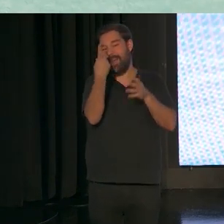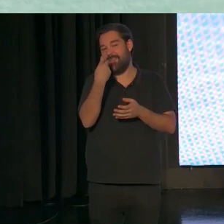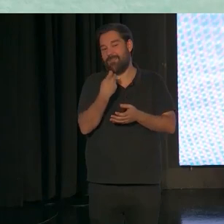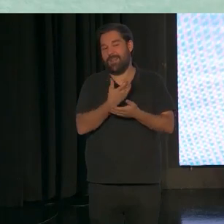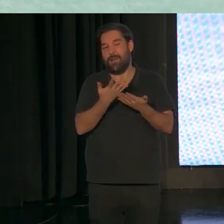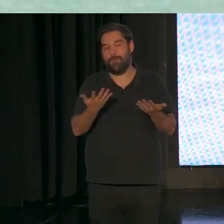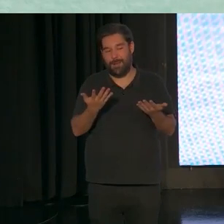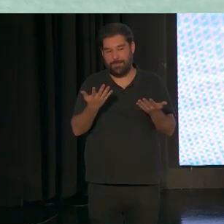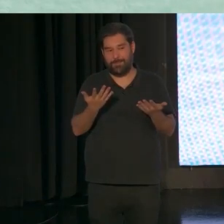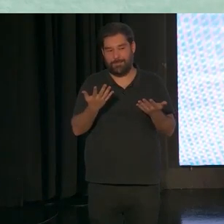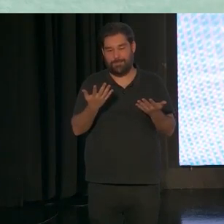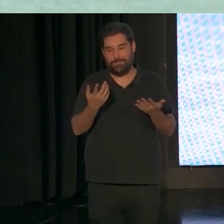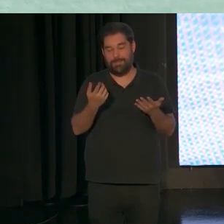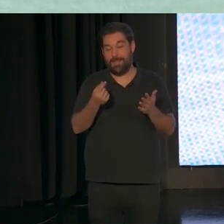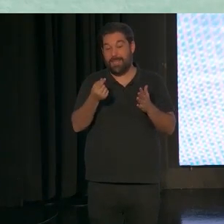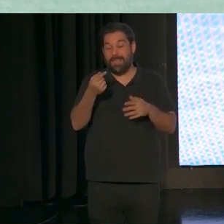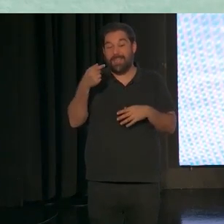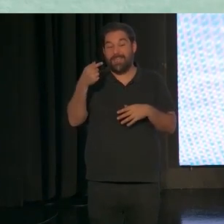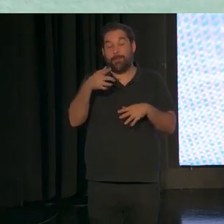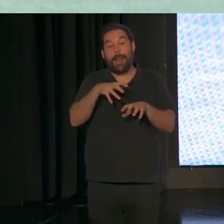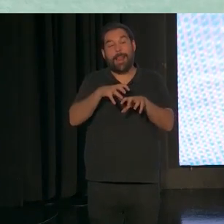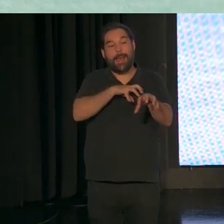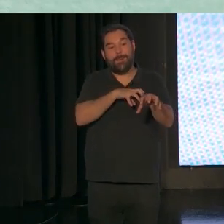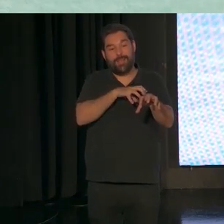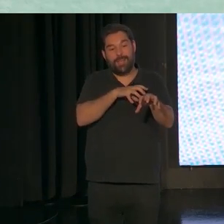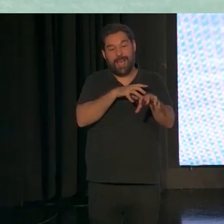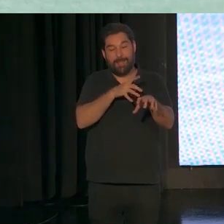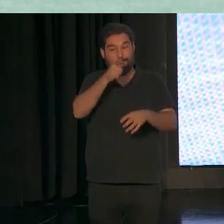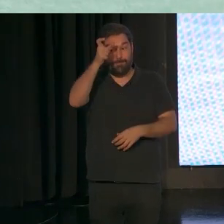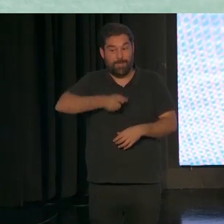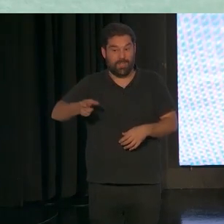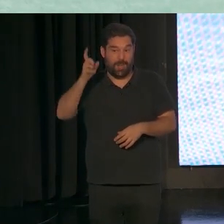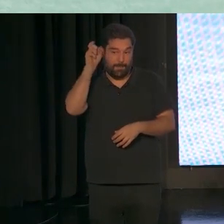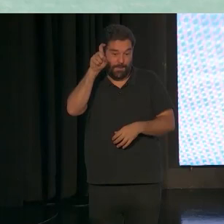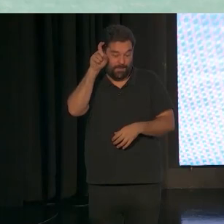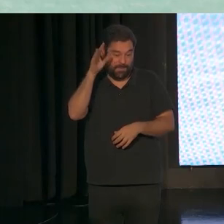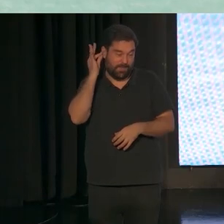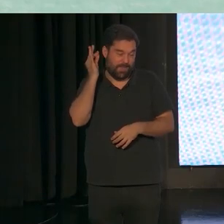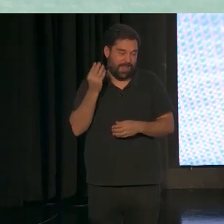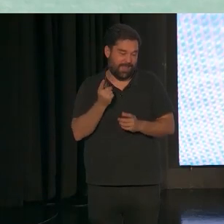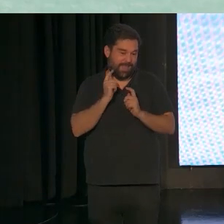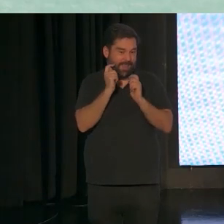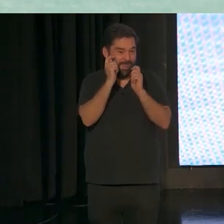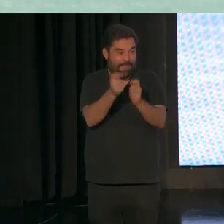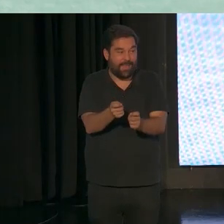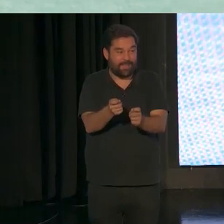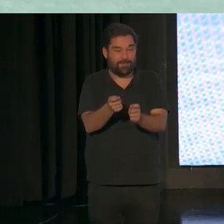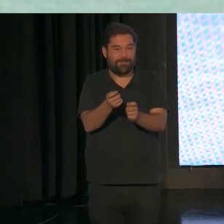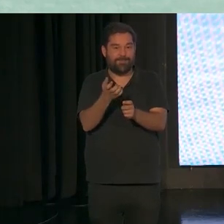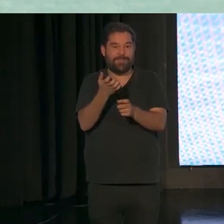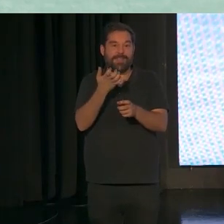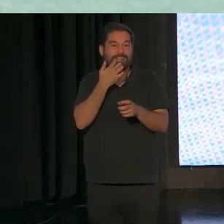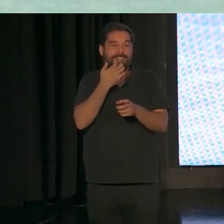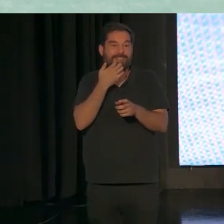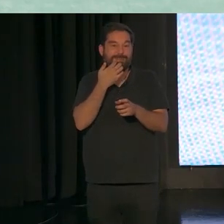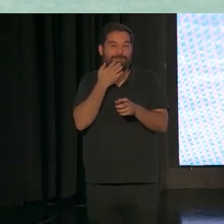entonces esta esta cualidad Yo diría que la mayor parte de nuestras educadoras la aporta Y es que si no no aguantarían en